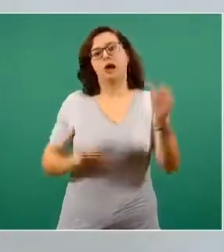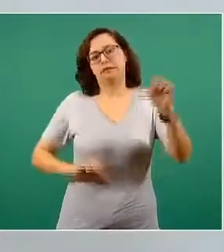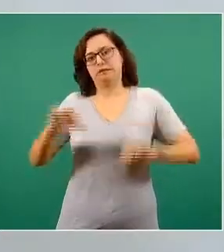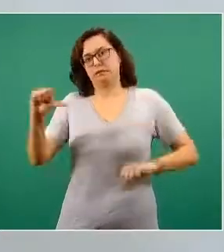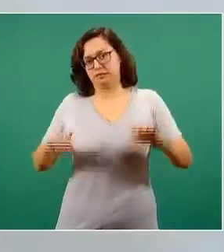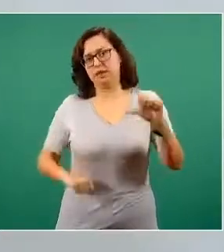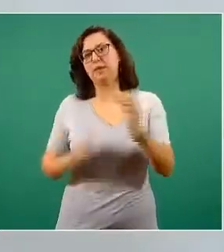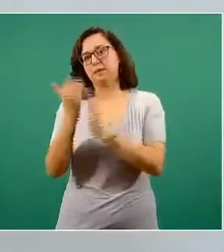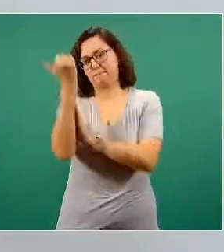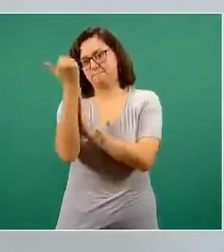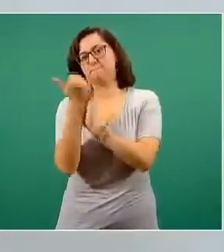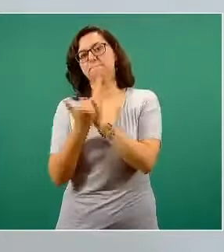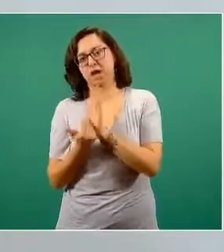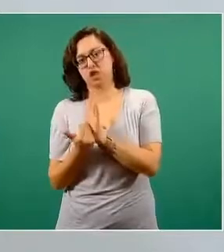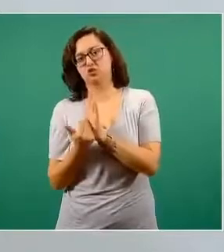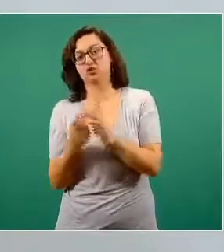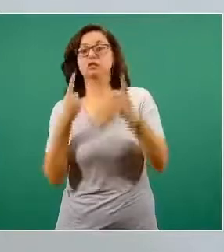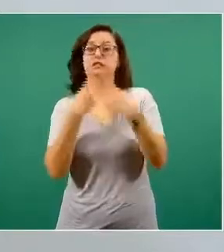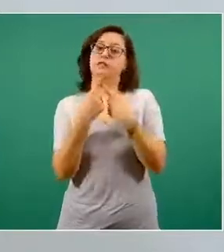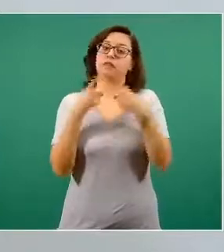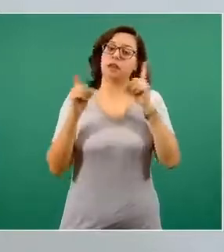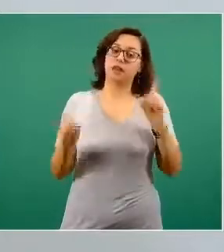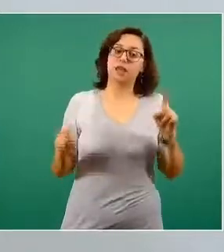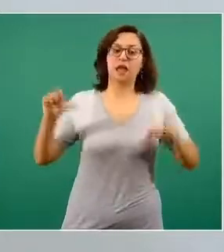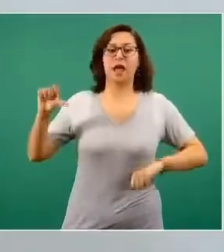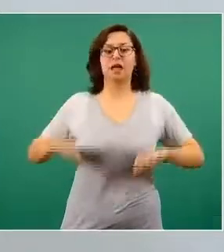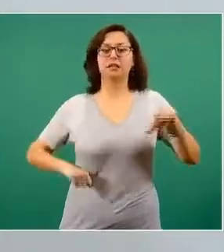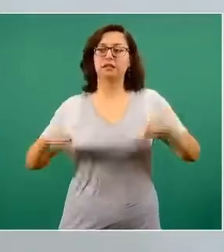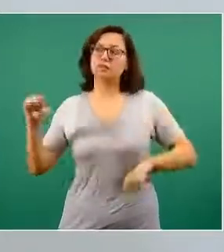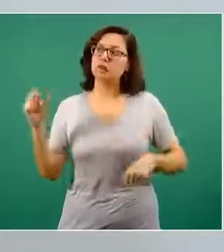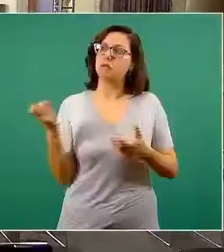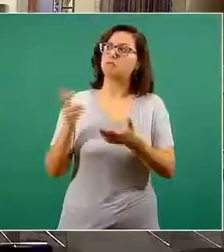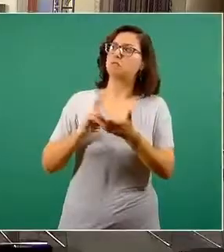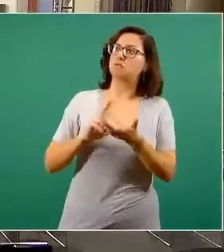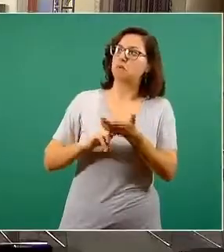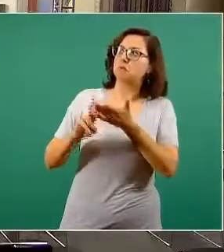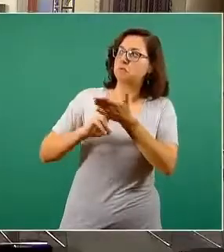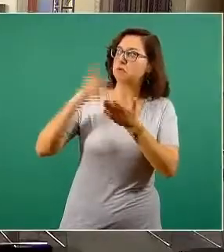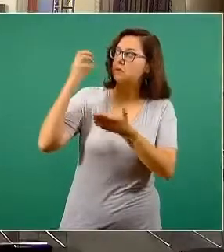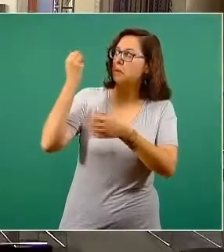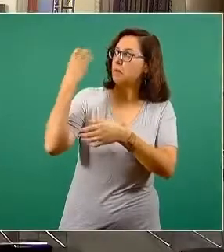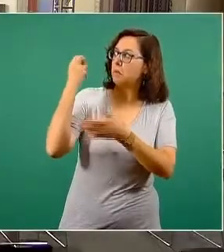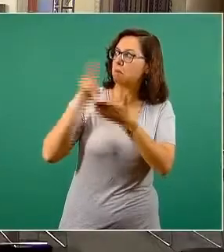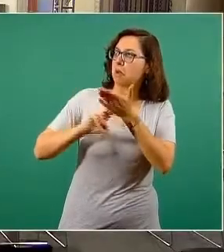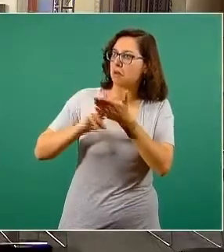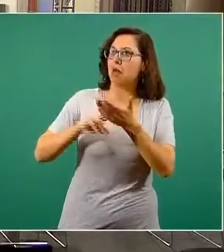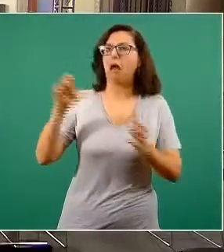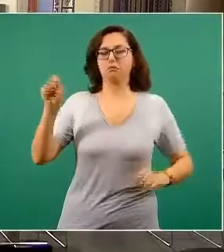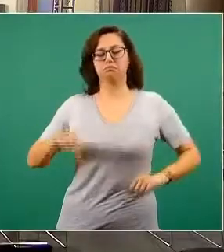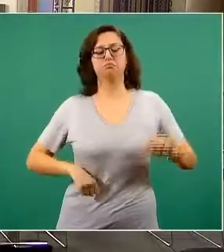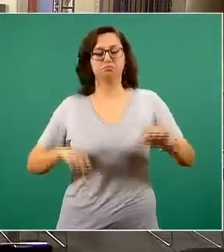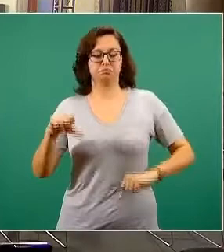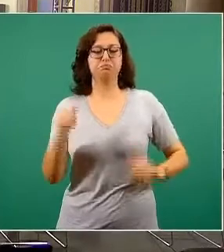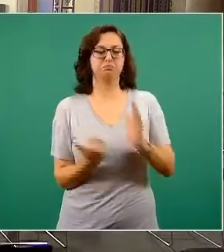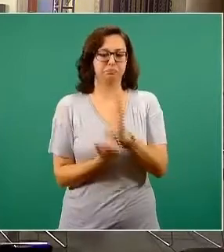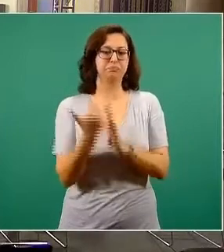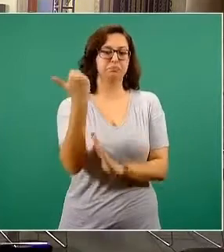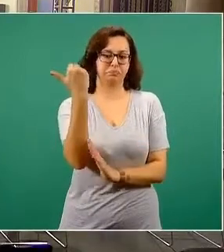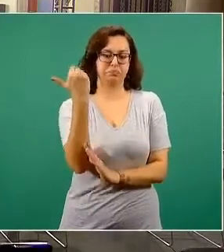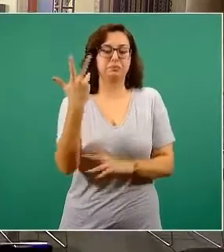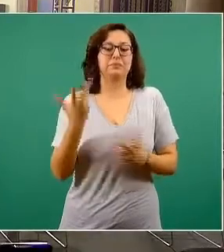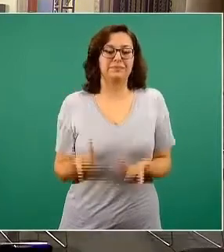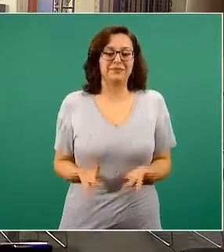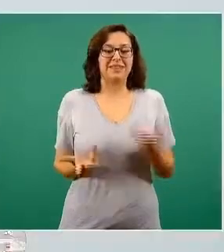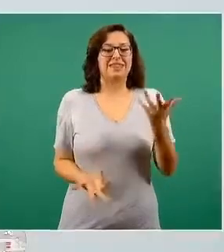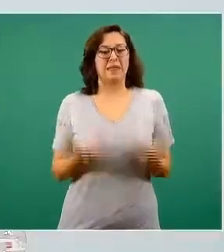menor intensidad, a que si las ciudades ya se encuentran en semáforo verde y poco a poco ir escalando este tipo de actividades. Entonces las